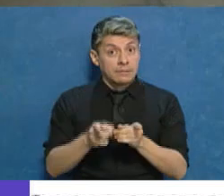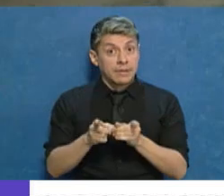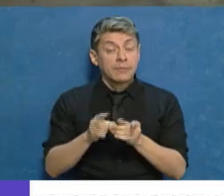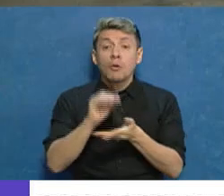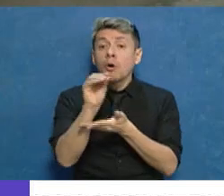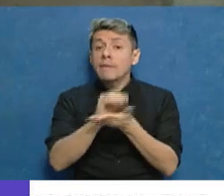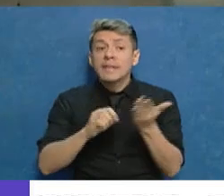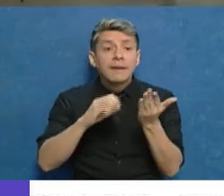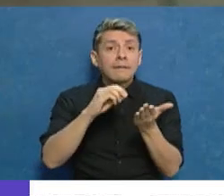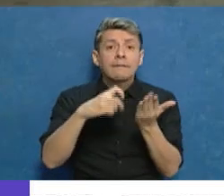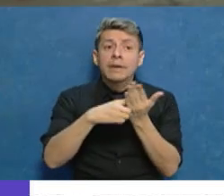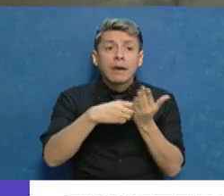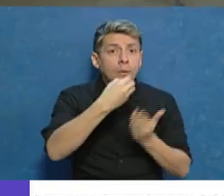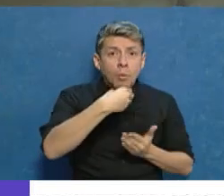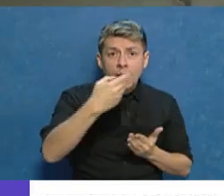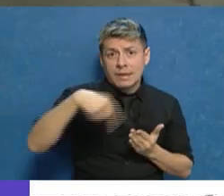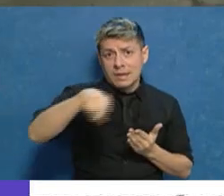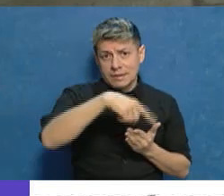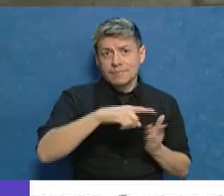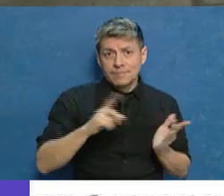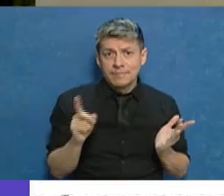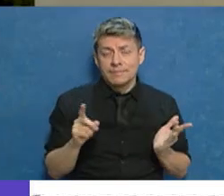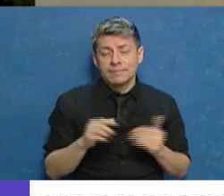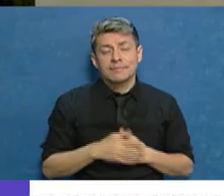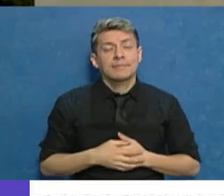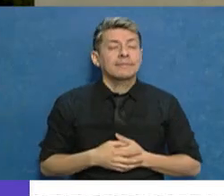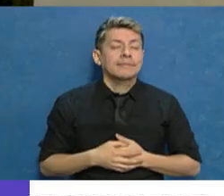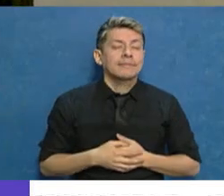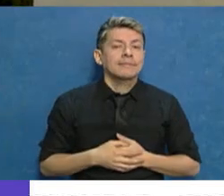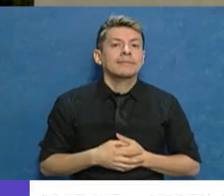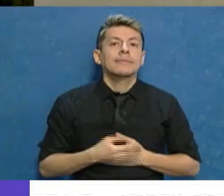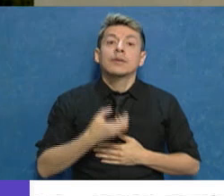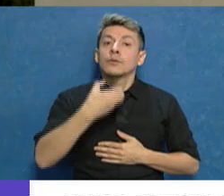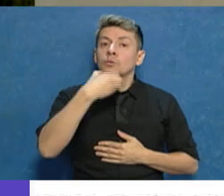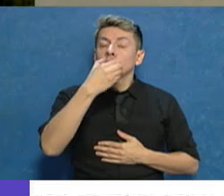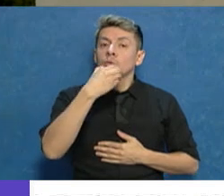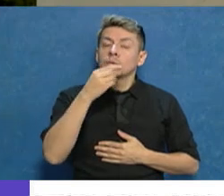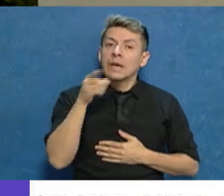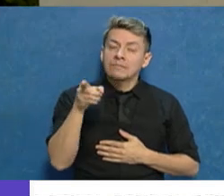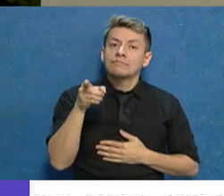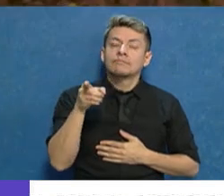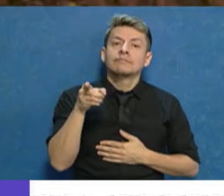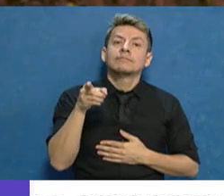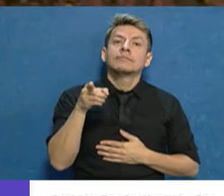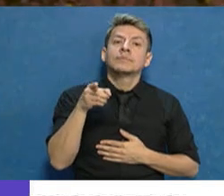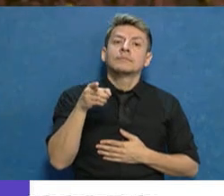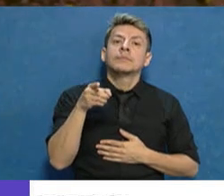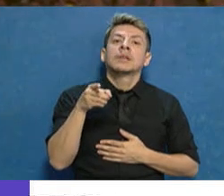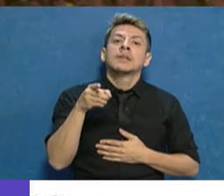oficina fiscal. Y en Tunuyán hemos puesto